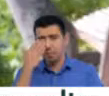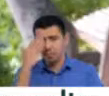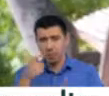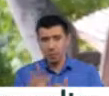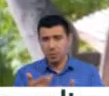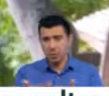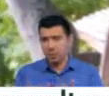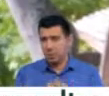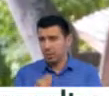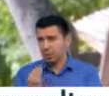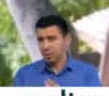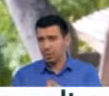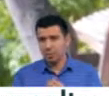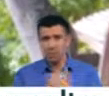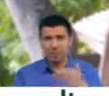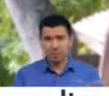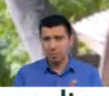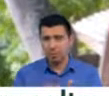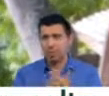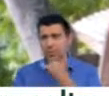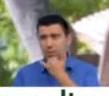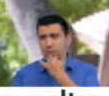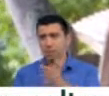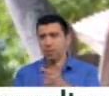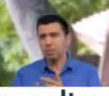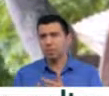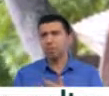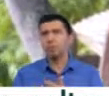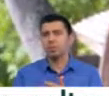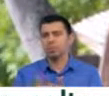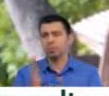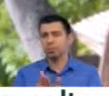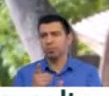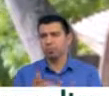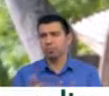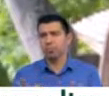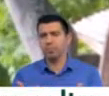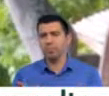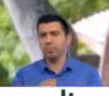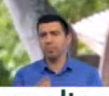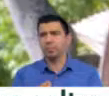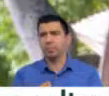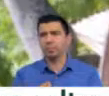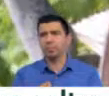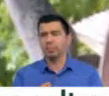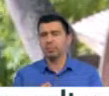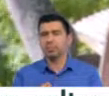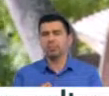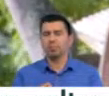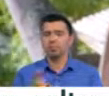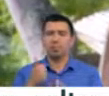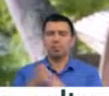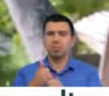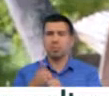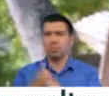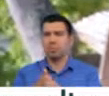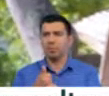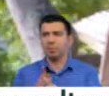Después de eso, ya, mejor dicho, entonces fue cuando se vino la persecución